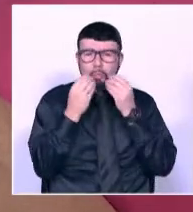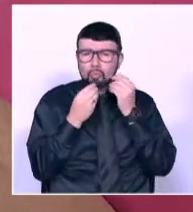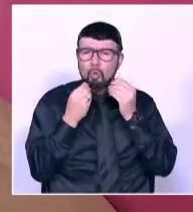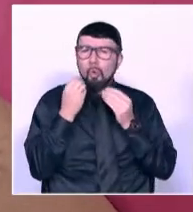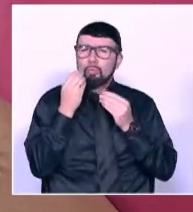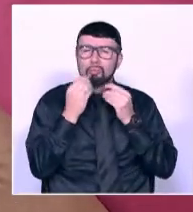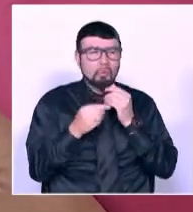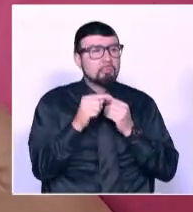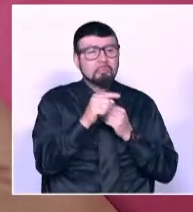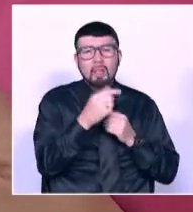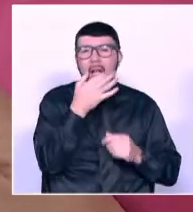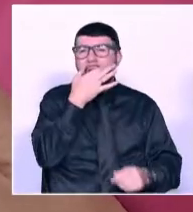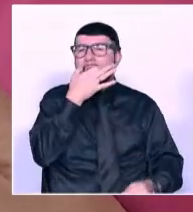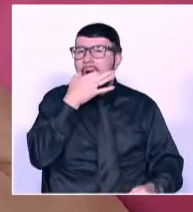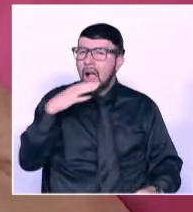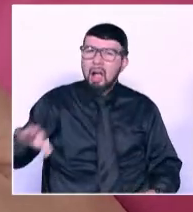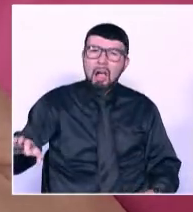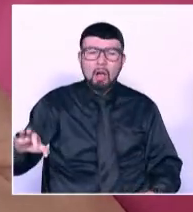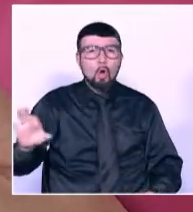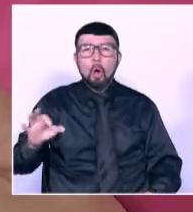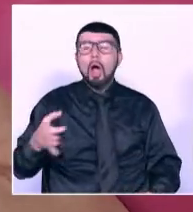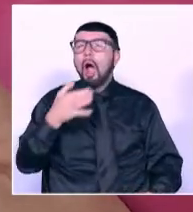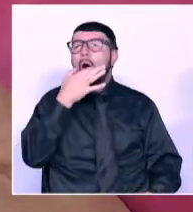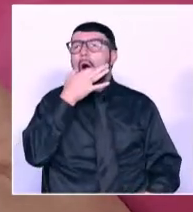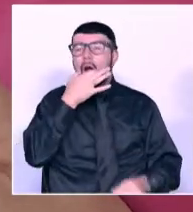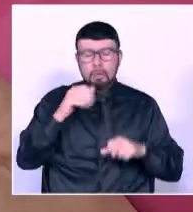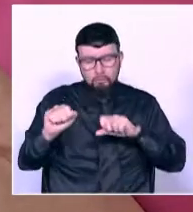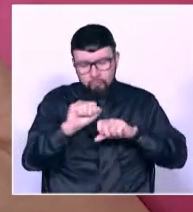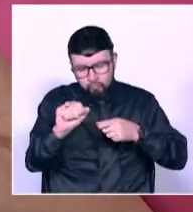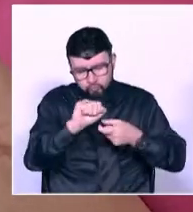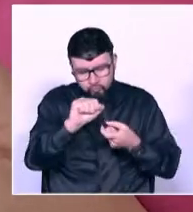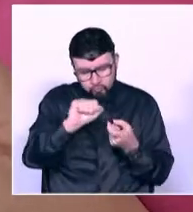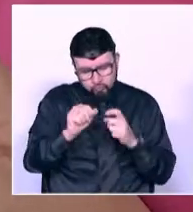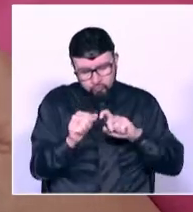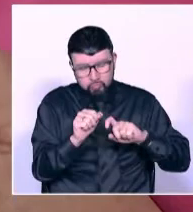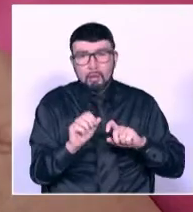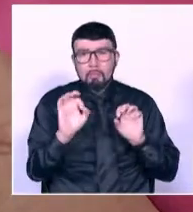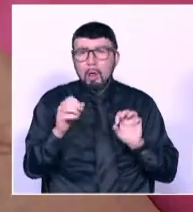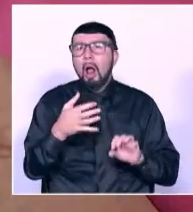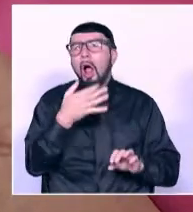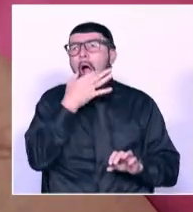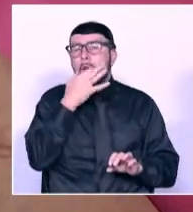los puede poner y quitar, realizar bien su limpieza bucal y nos